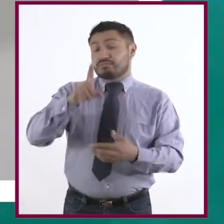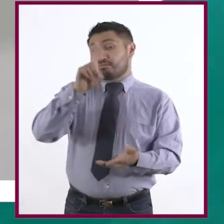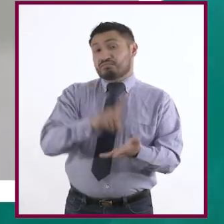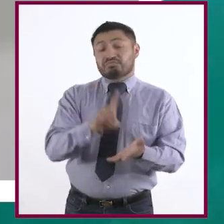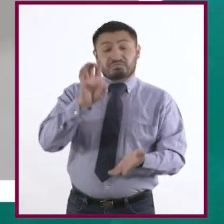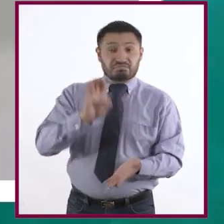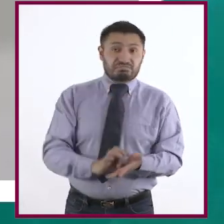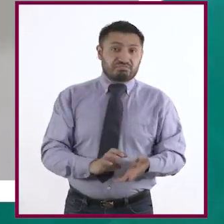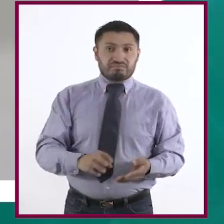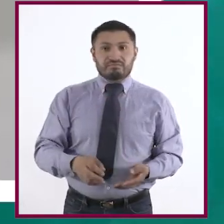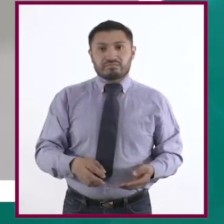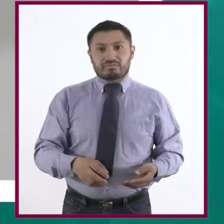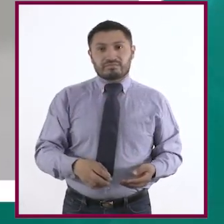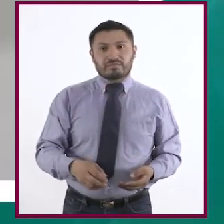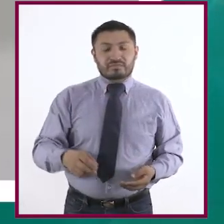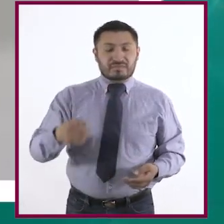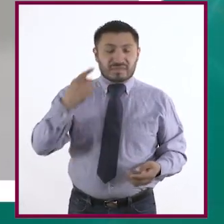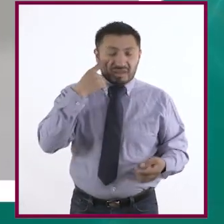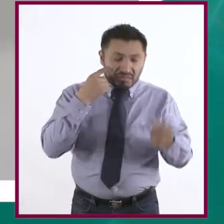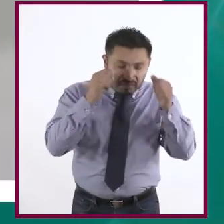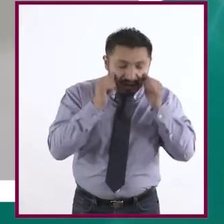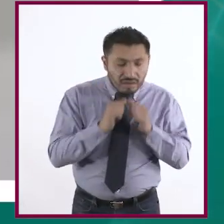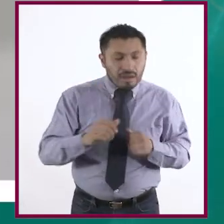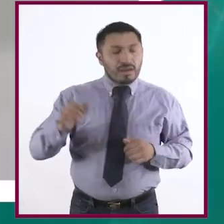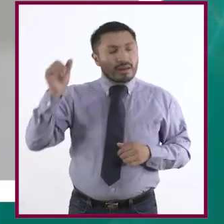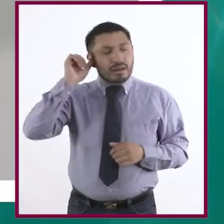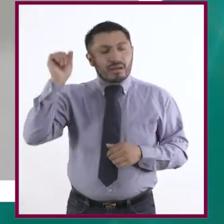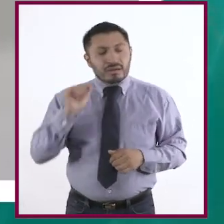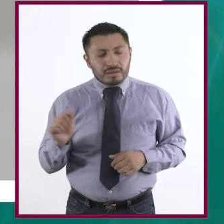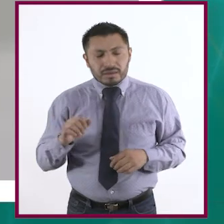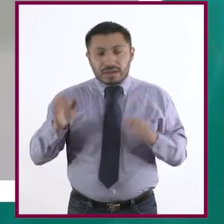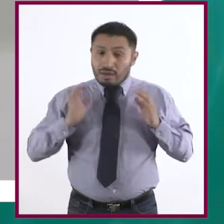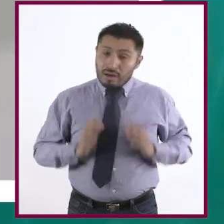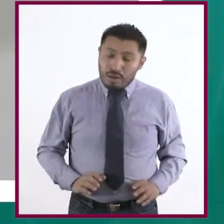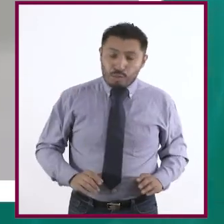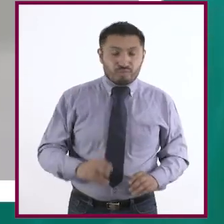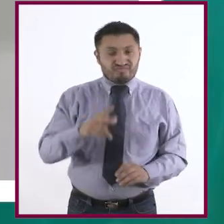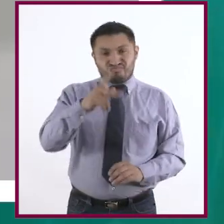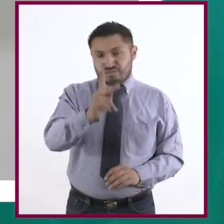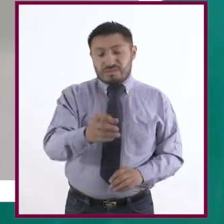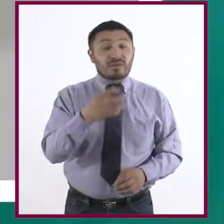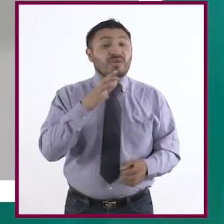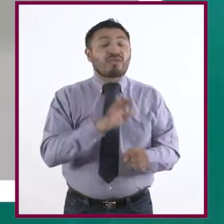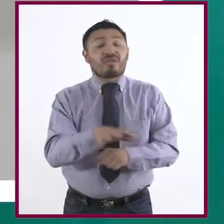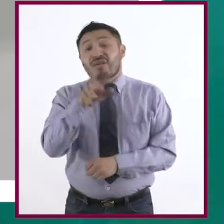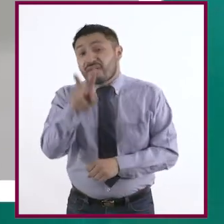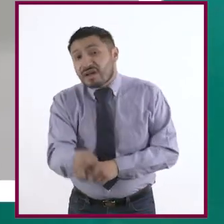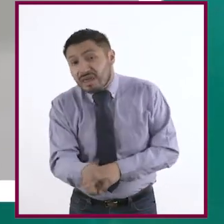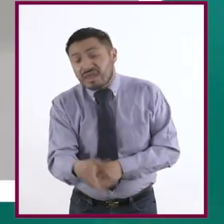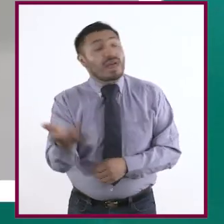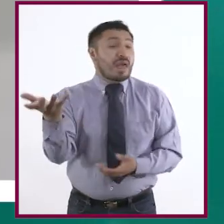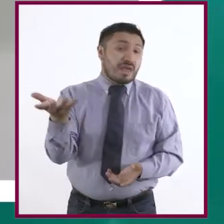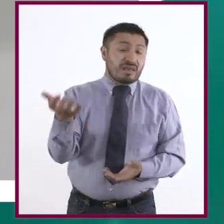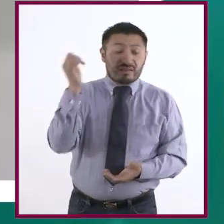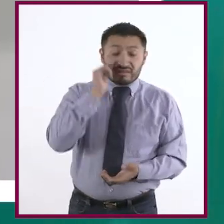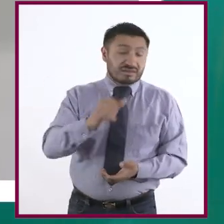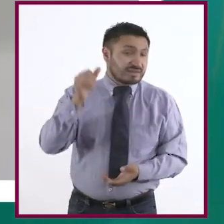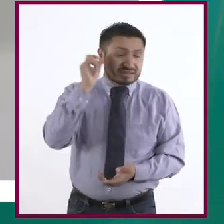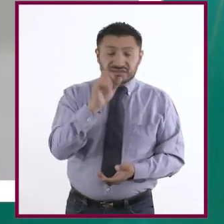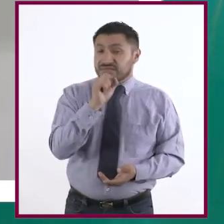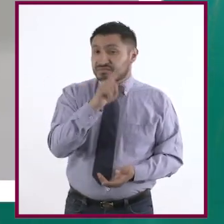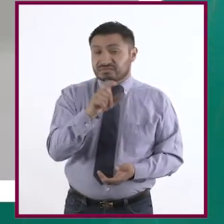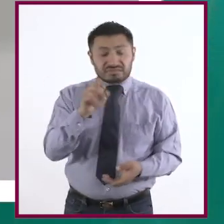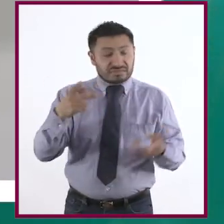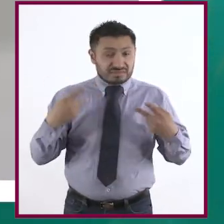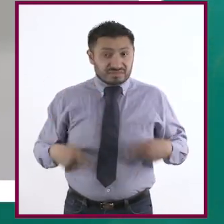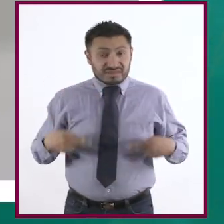discapacidad visual, auditiva, motora. Lo que es cierto es que siempre vamos a tener ese tipo de personas. ¿Por qué? Porque la